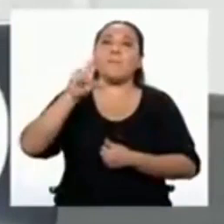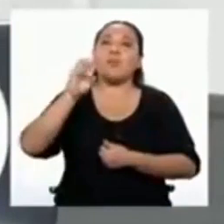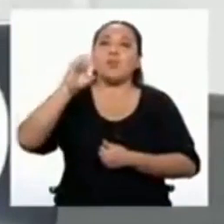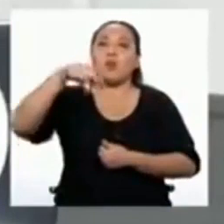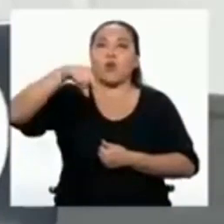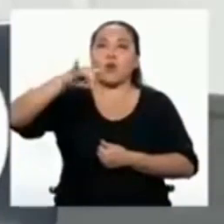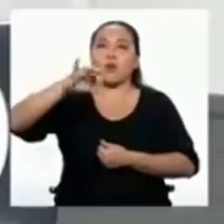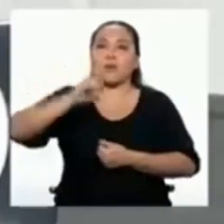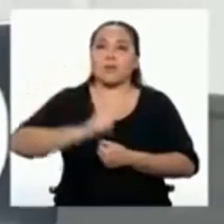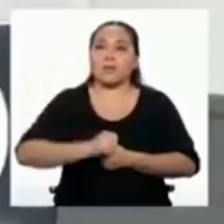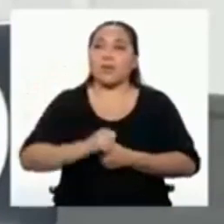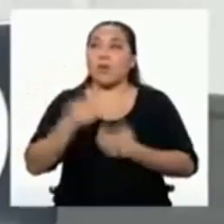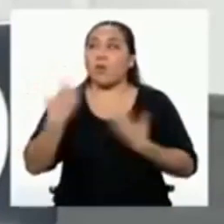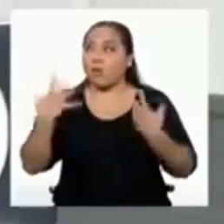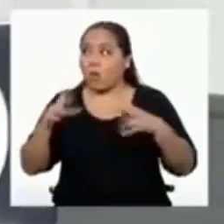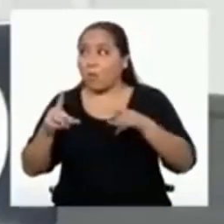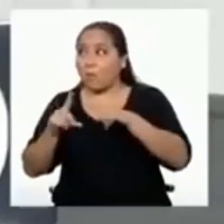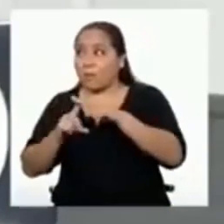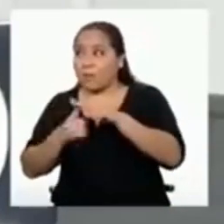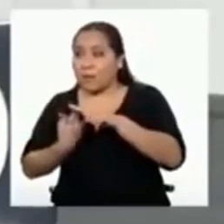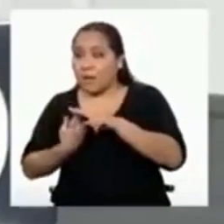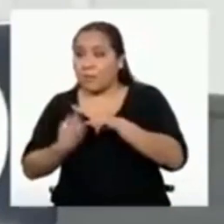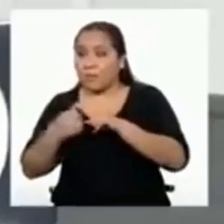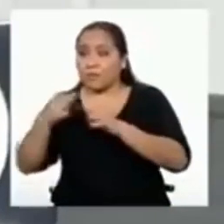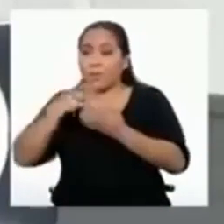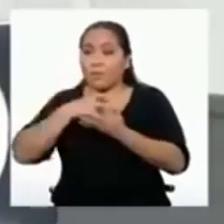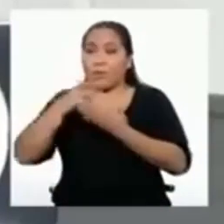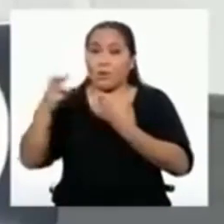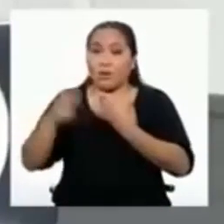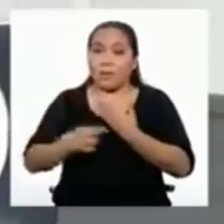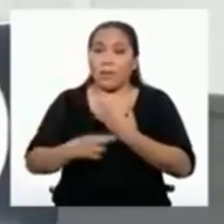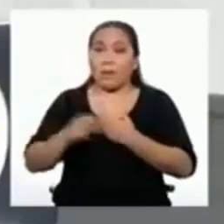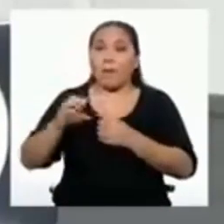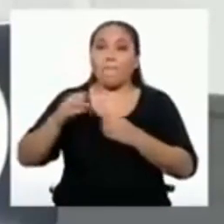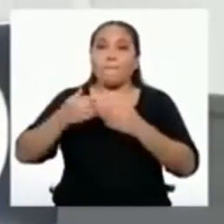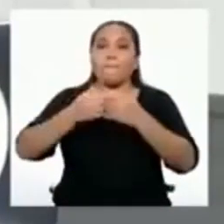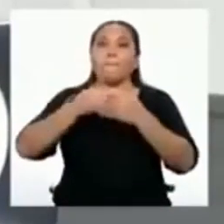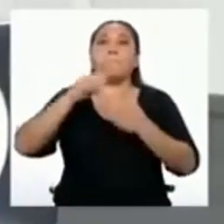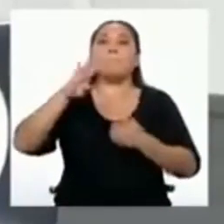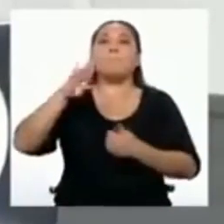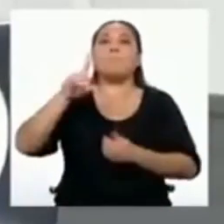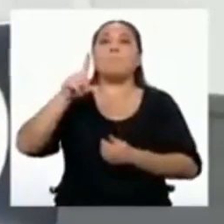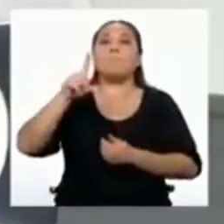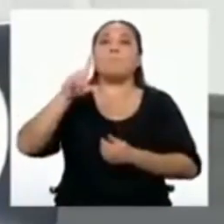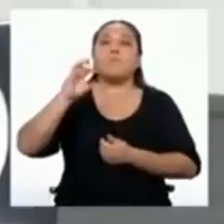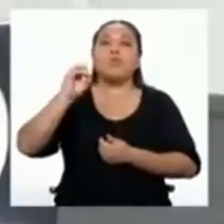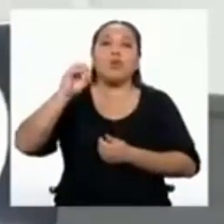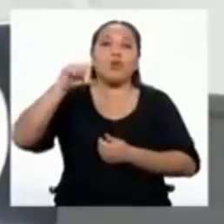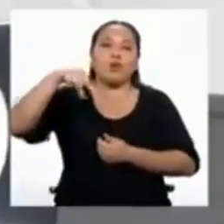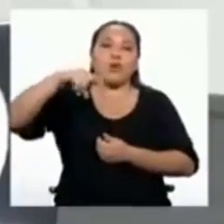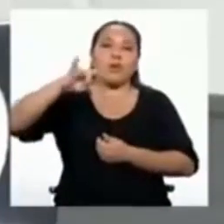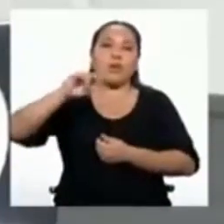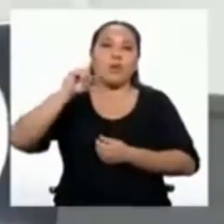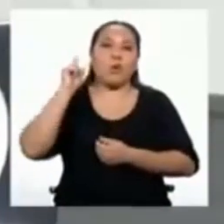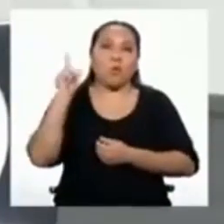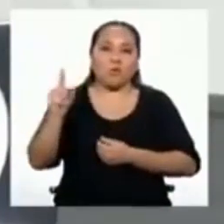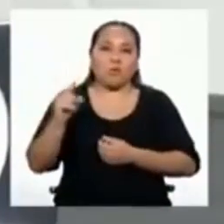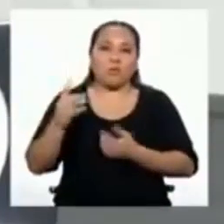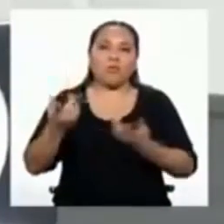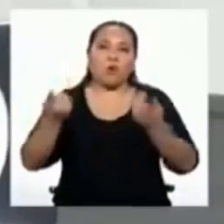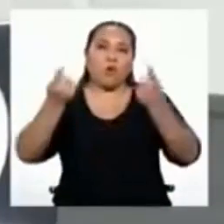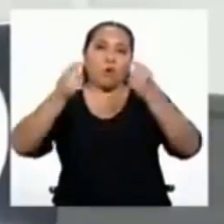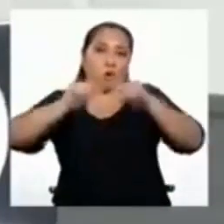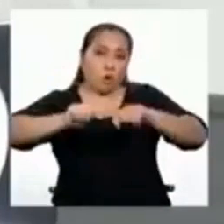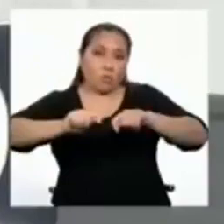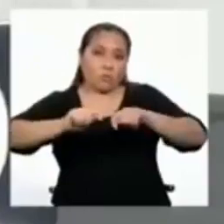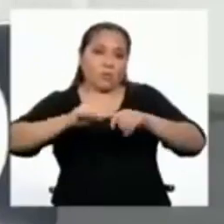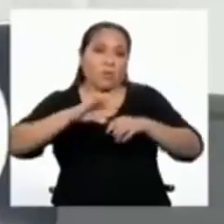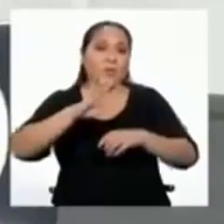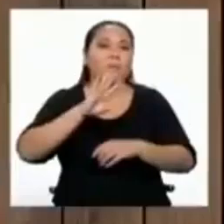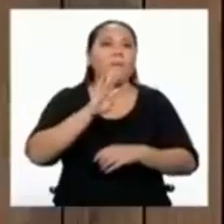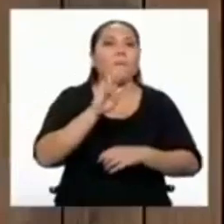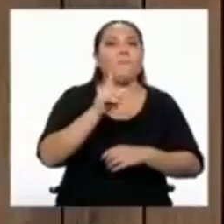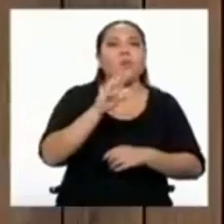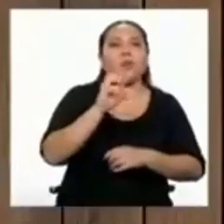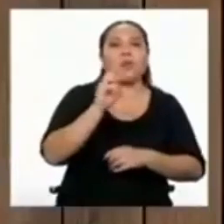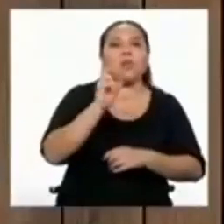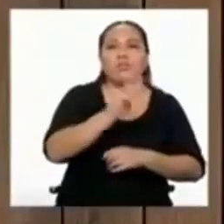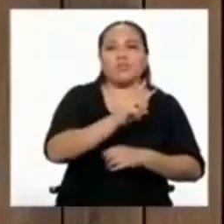nosotros empezamos el programa, ese es el bloque 1. Después nos vamos a un corte comercial y luego viene el bloque